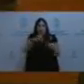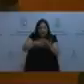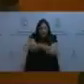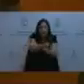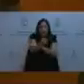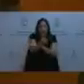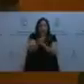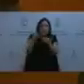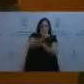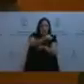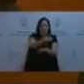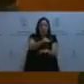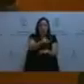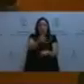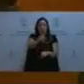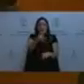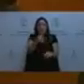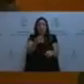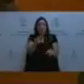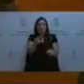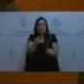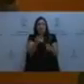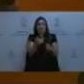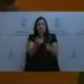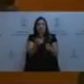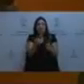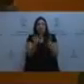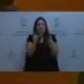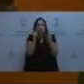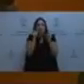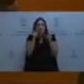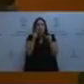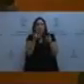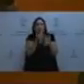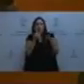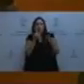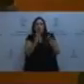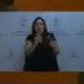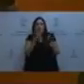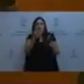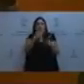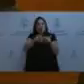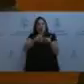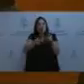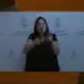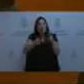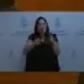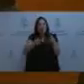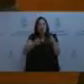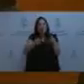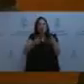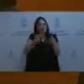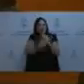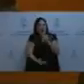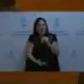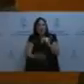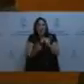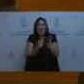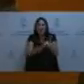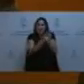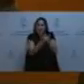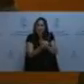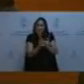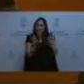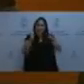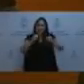duda, pero también necesitan identificar ineficiencias y políticas que las subsanen. Necesitan un pacto global y, sobre todo,